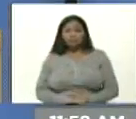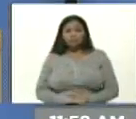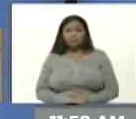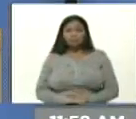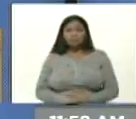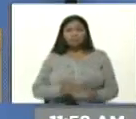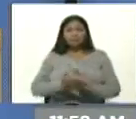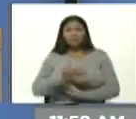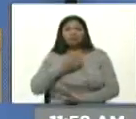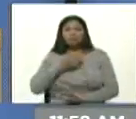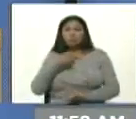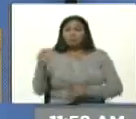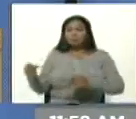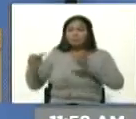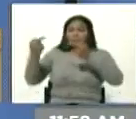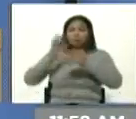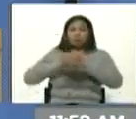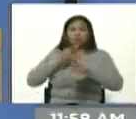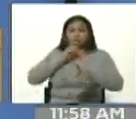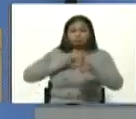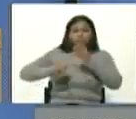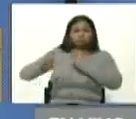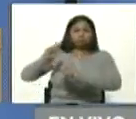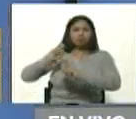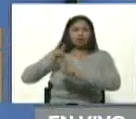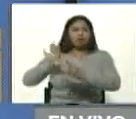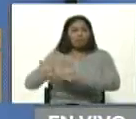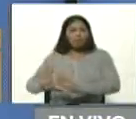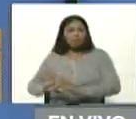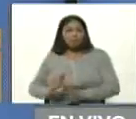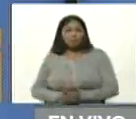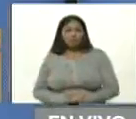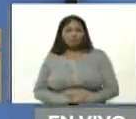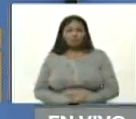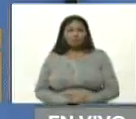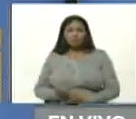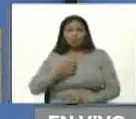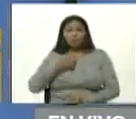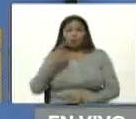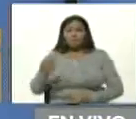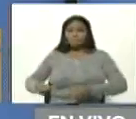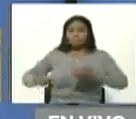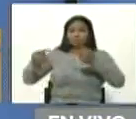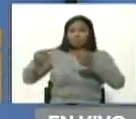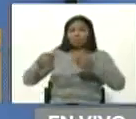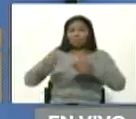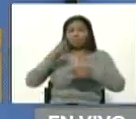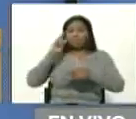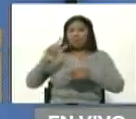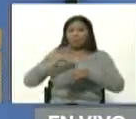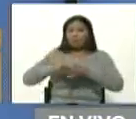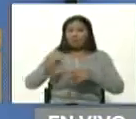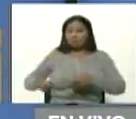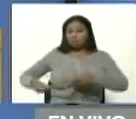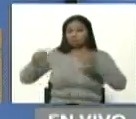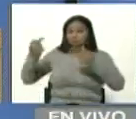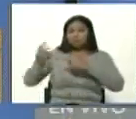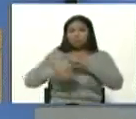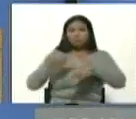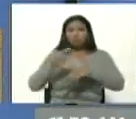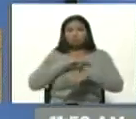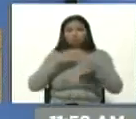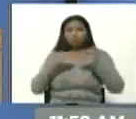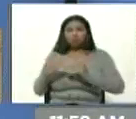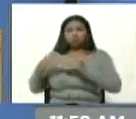que no se pueden ver, se odian, ¿ves? Se odian, entonces no se pueden ver y se atacan, ¿no? En la revolución todos estamos